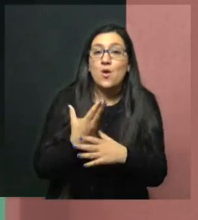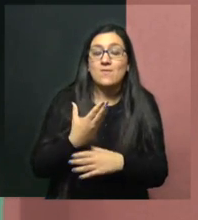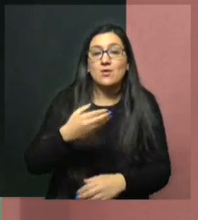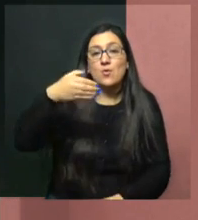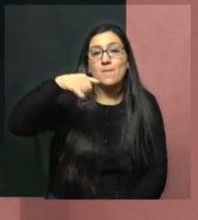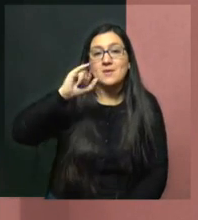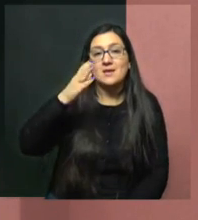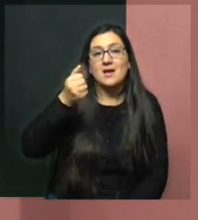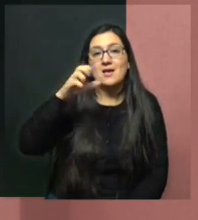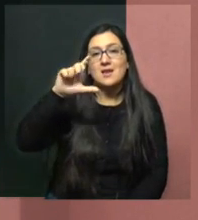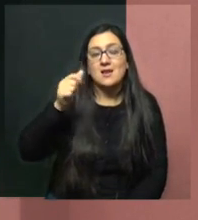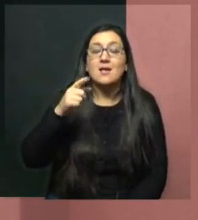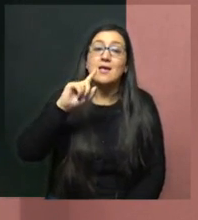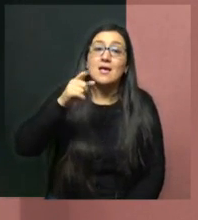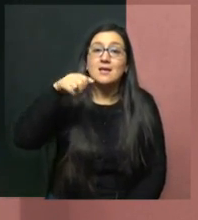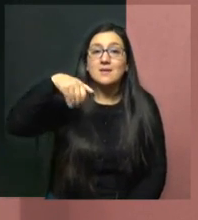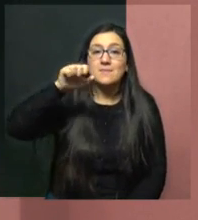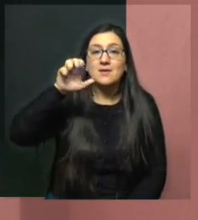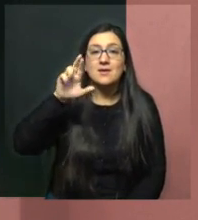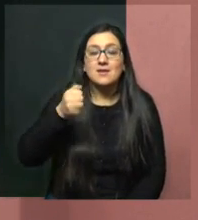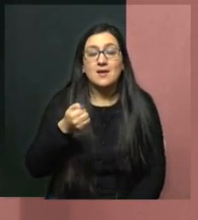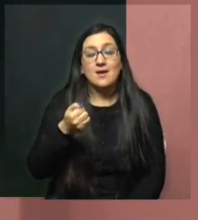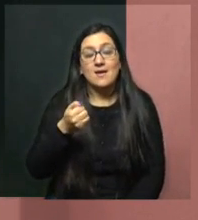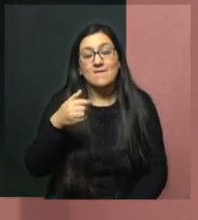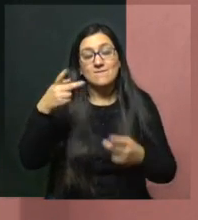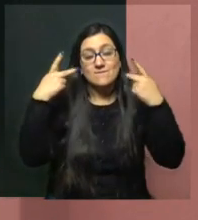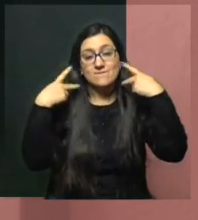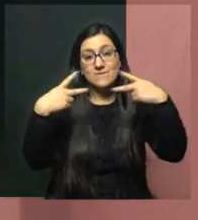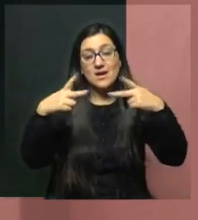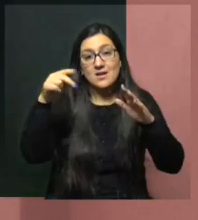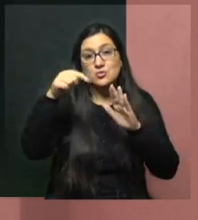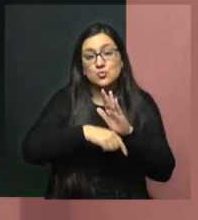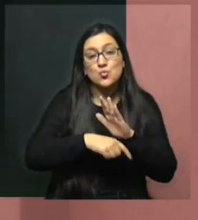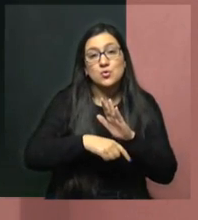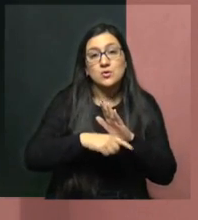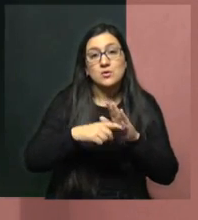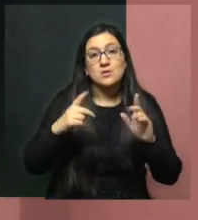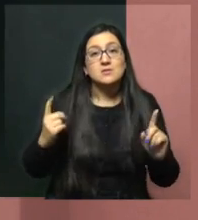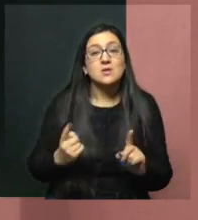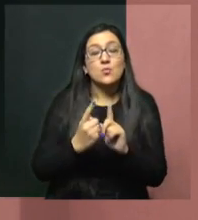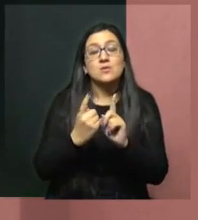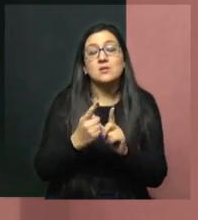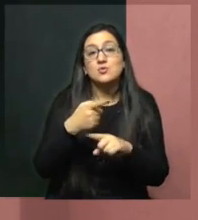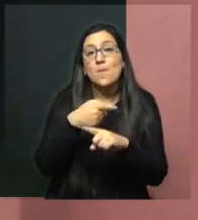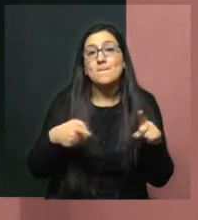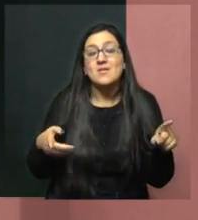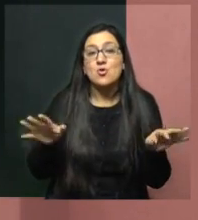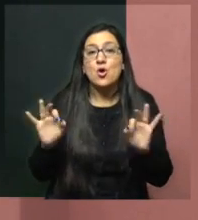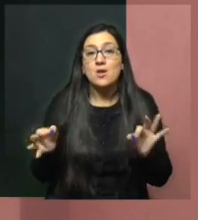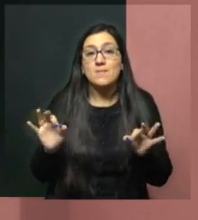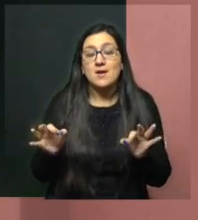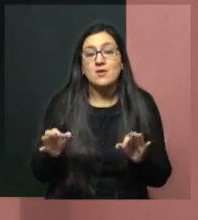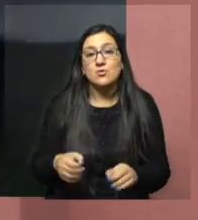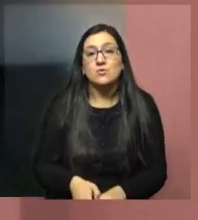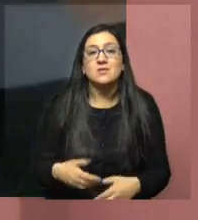Gonzalo. Jimena viaja al sur de la República Argentina, a la isla de Tierra del Fuego, y se encuentra con su medio hermano Mariano en un mal contexto económico